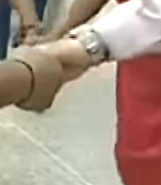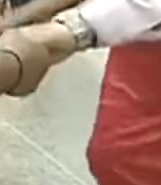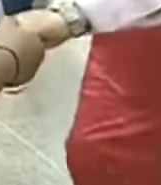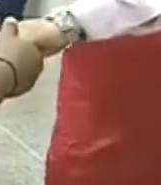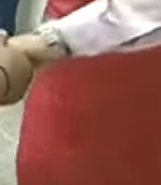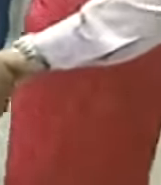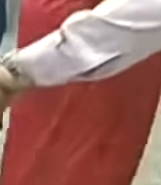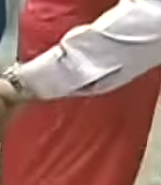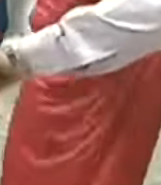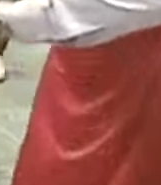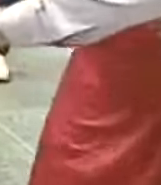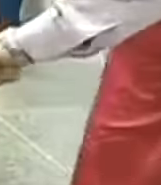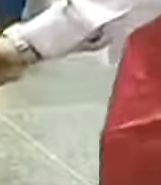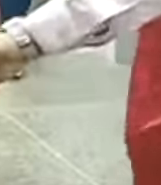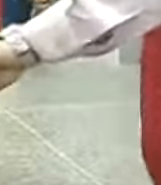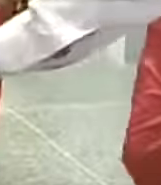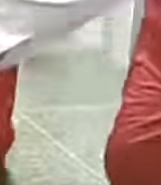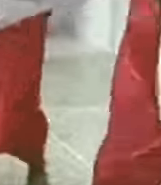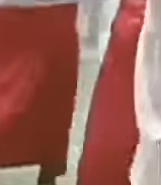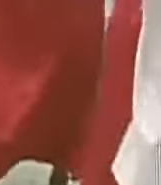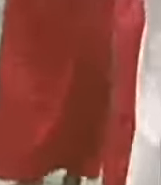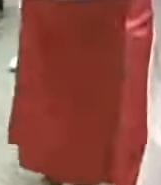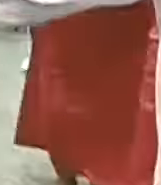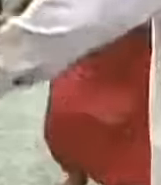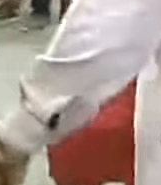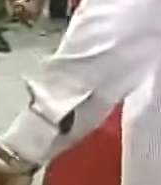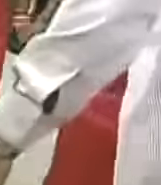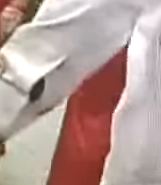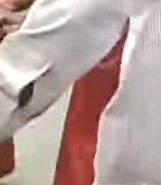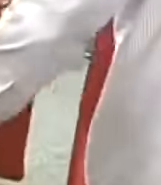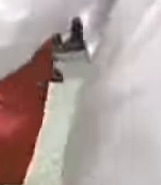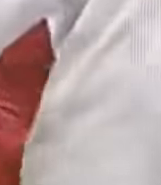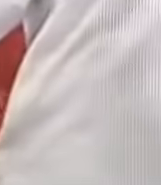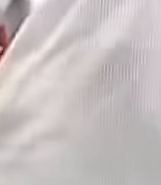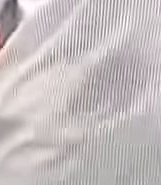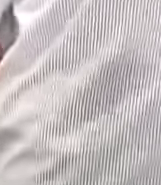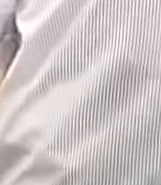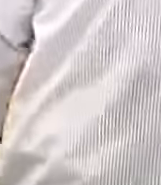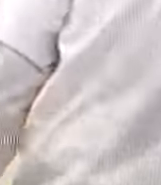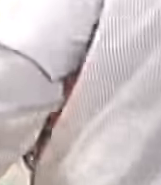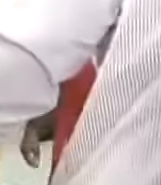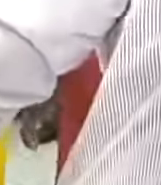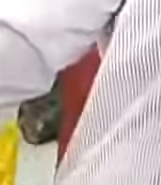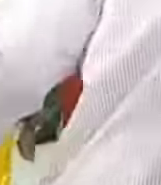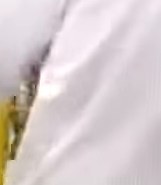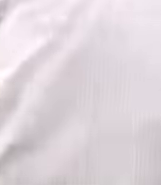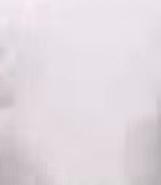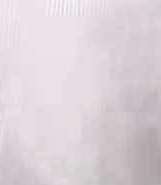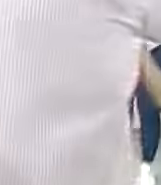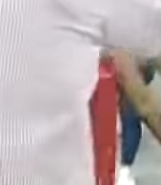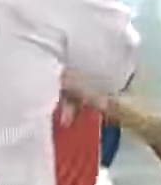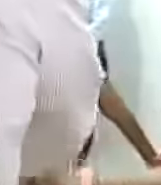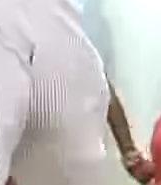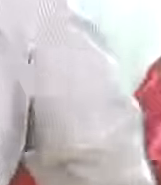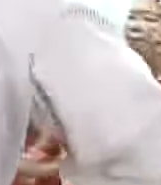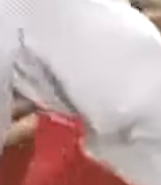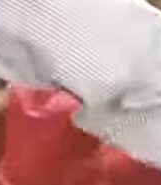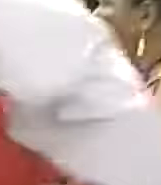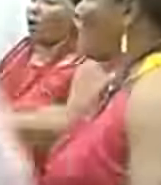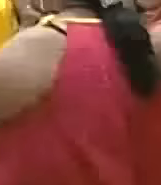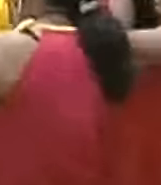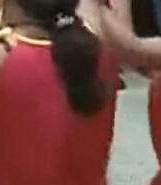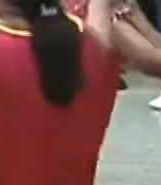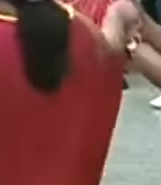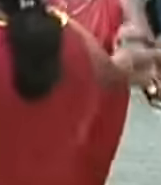simo simo vitu, chave akarata, simo simo vitu, maduro akarata,